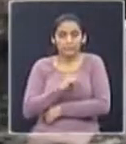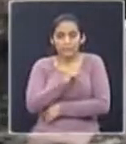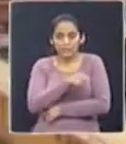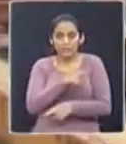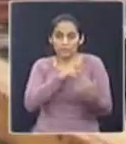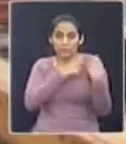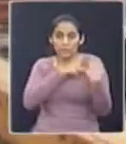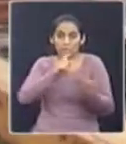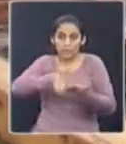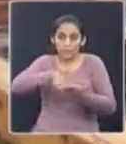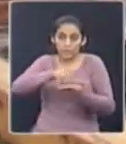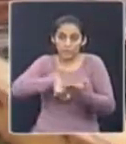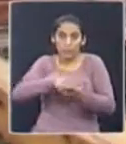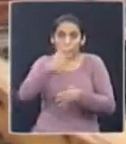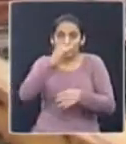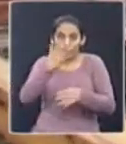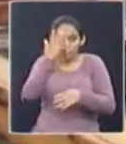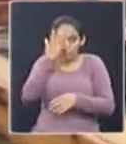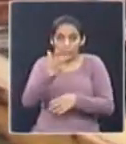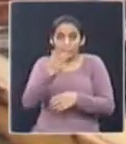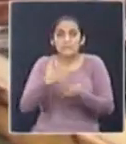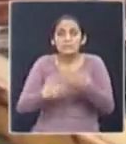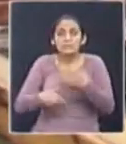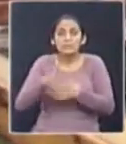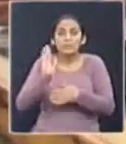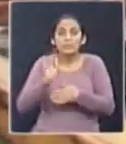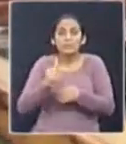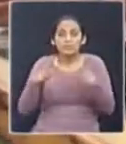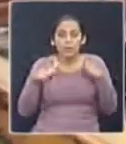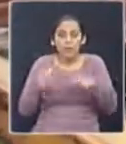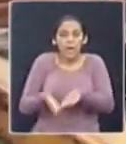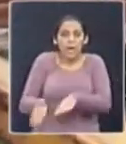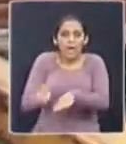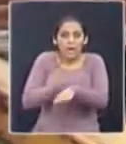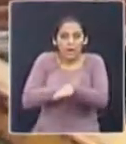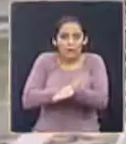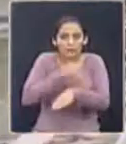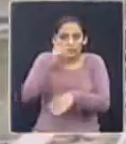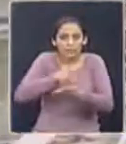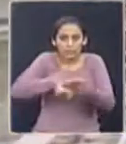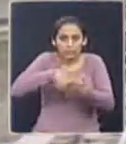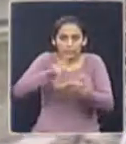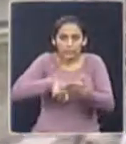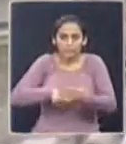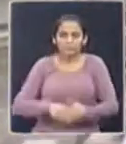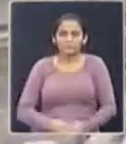contrato antes de salir de vacaciones previstas desde el 14 de agosto. Hernán Samaniego, Telerama Noticias.